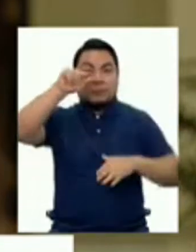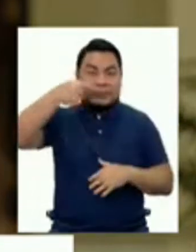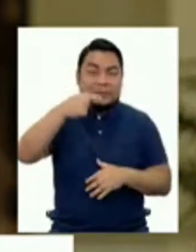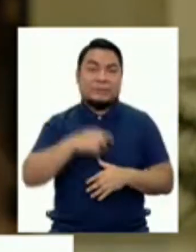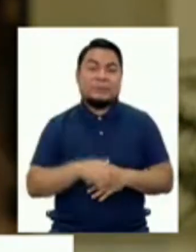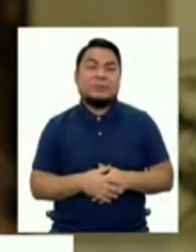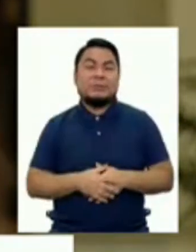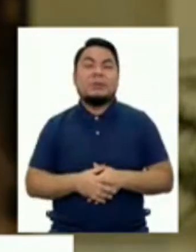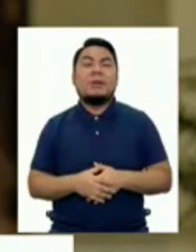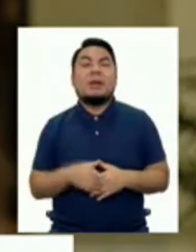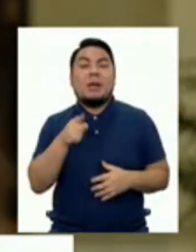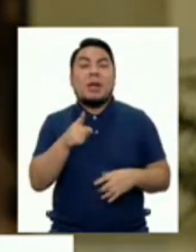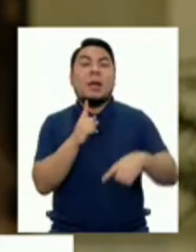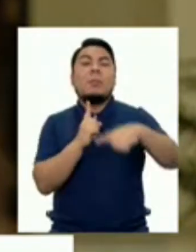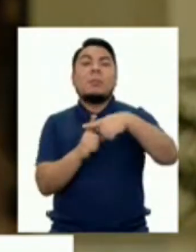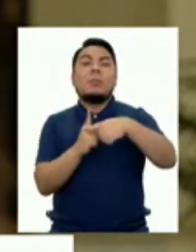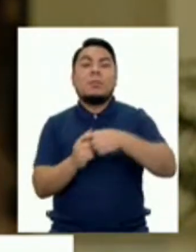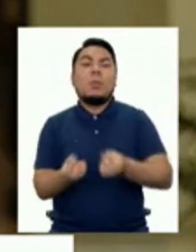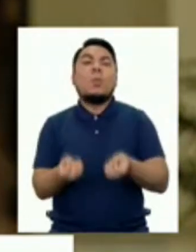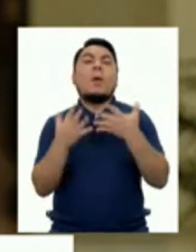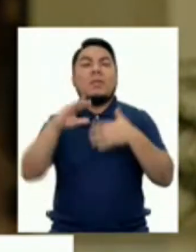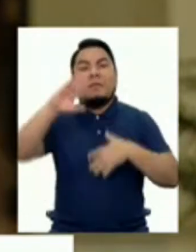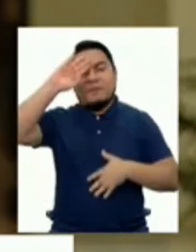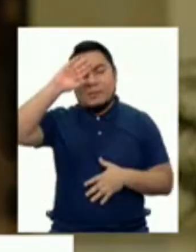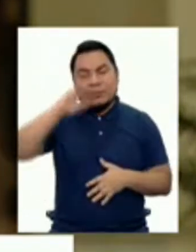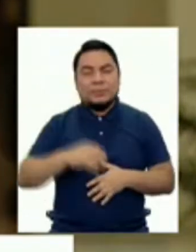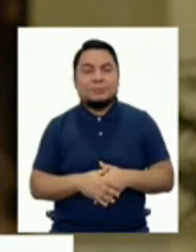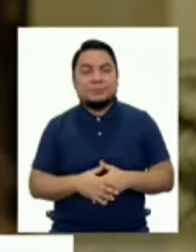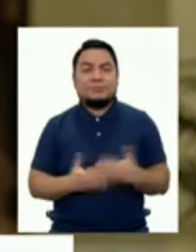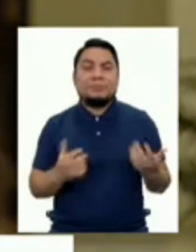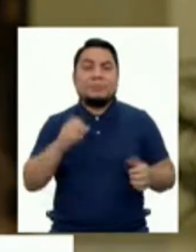1,661,000 positivos han dado